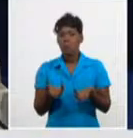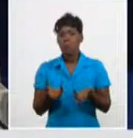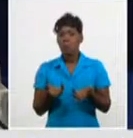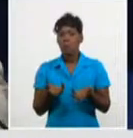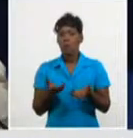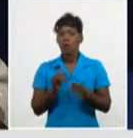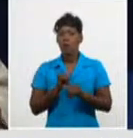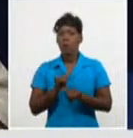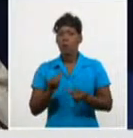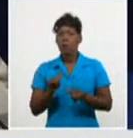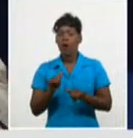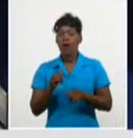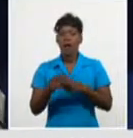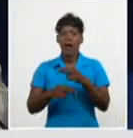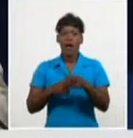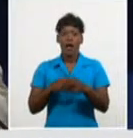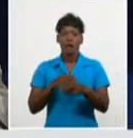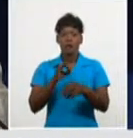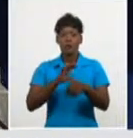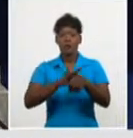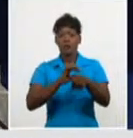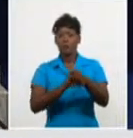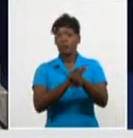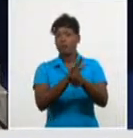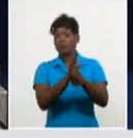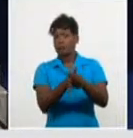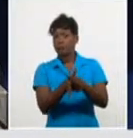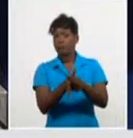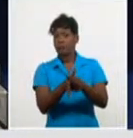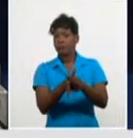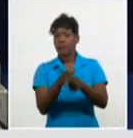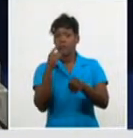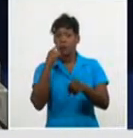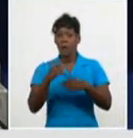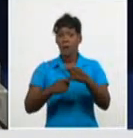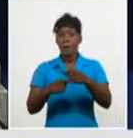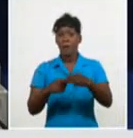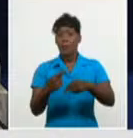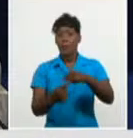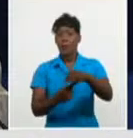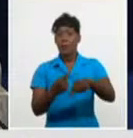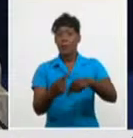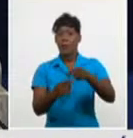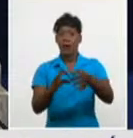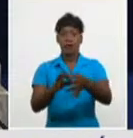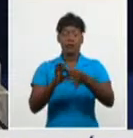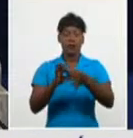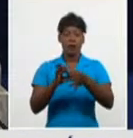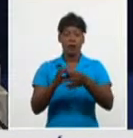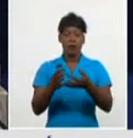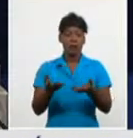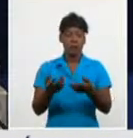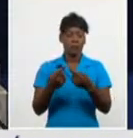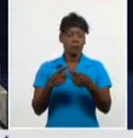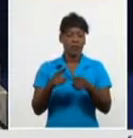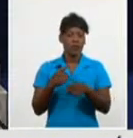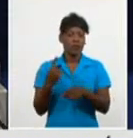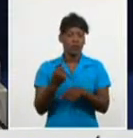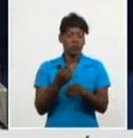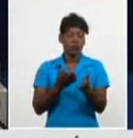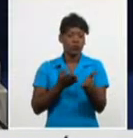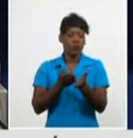pueden hacer que el coronavirus, que la COVID evolucione peor. Y lo que se plantea, y aquí mismo se